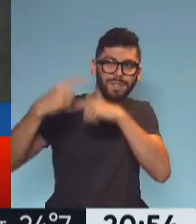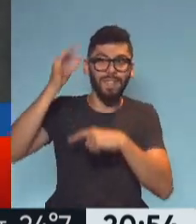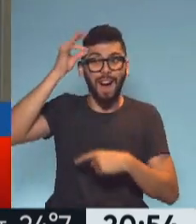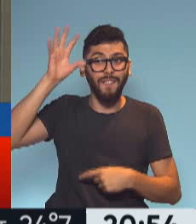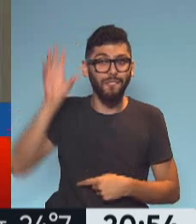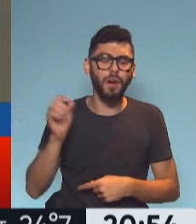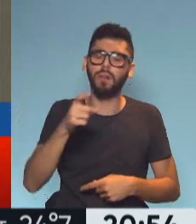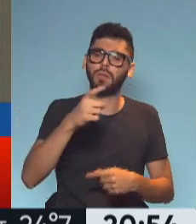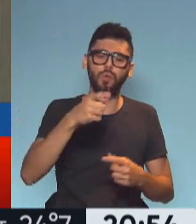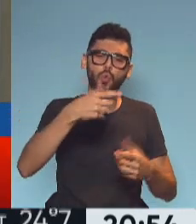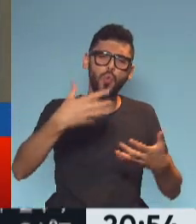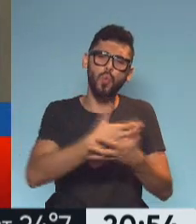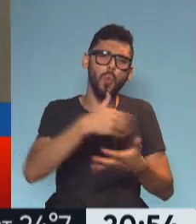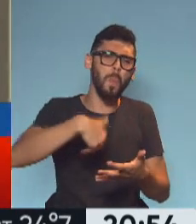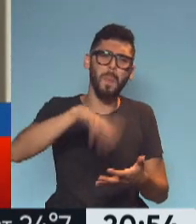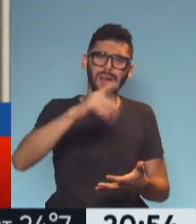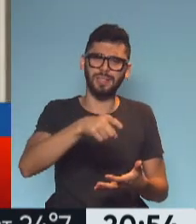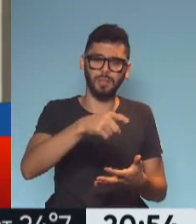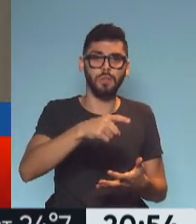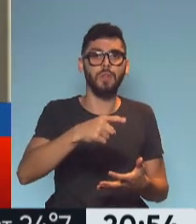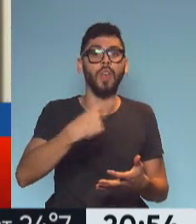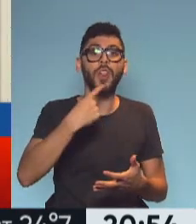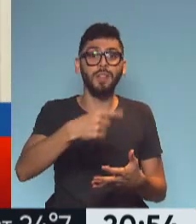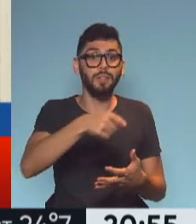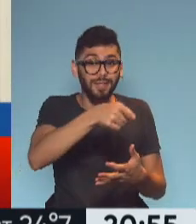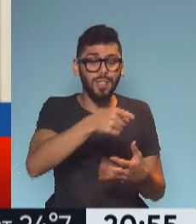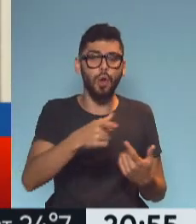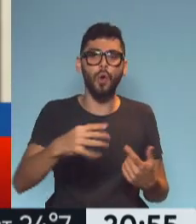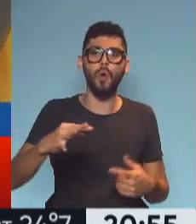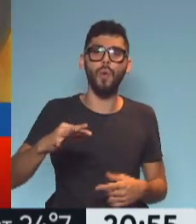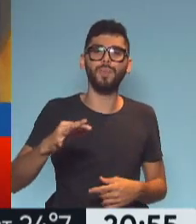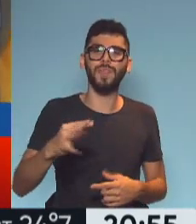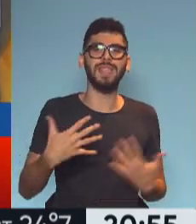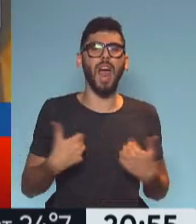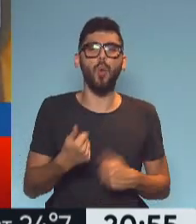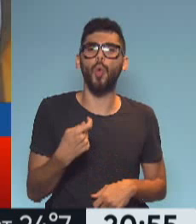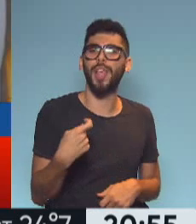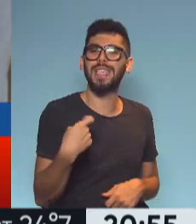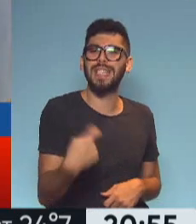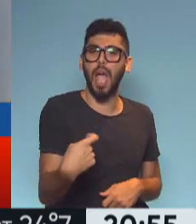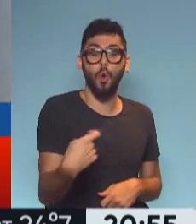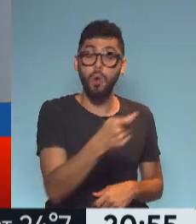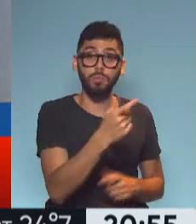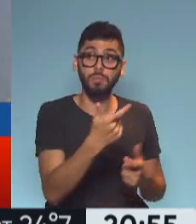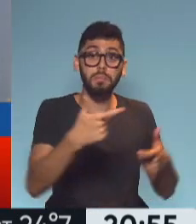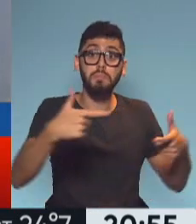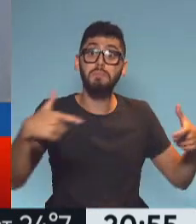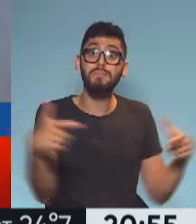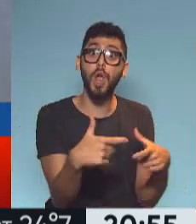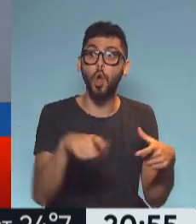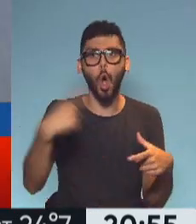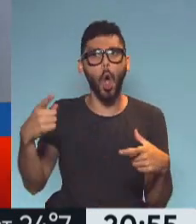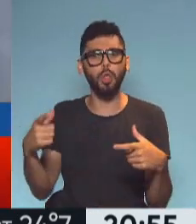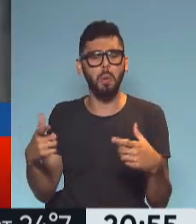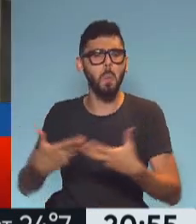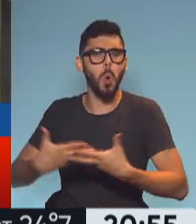expertos coinciden en que los afroamericanos son los que menos seguros de salud tienen respecto de otros sectores y también